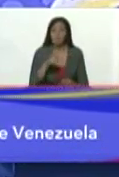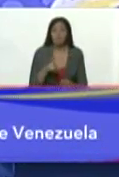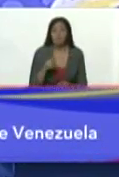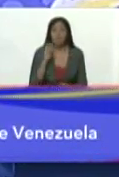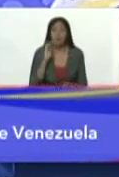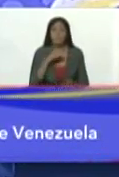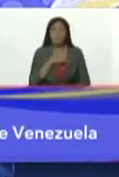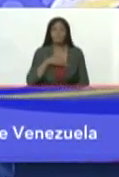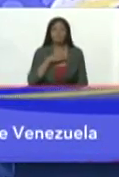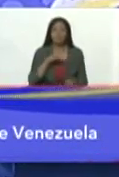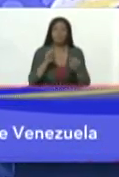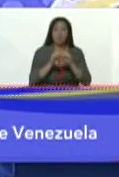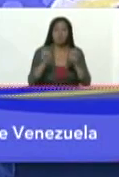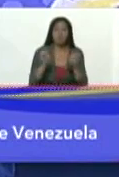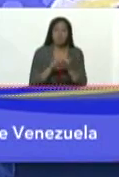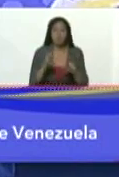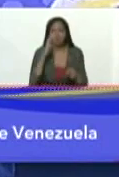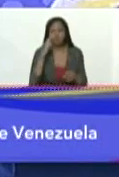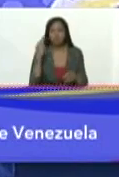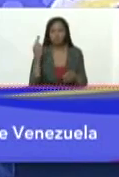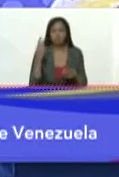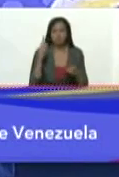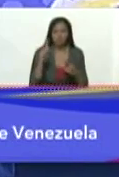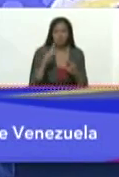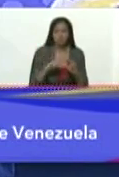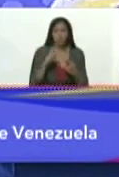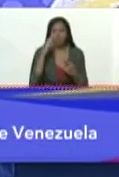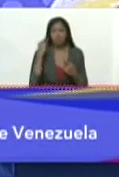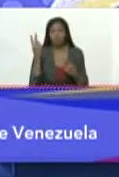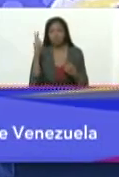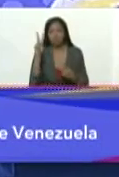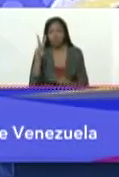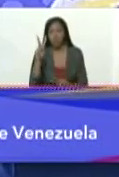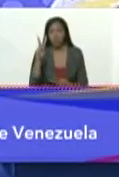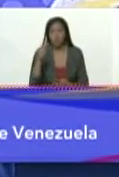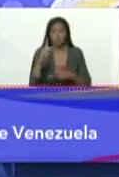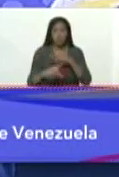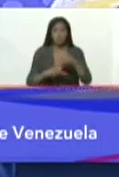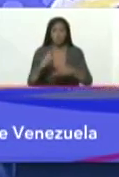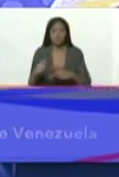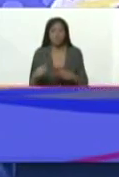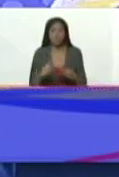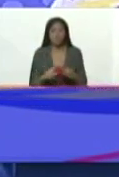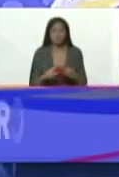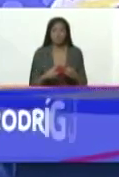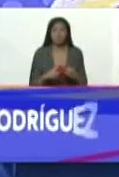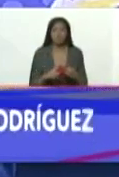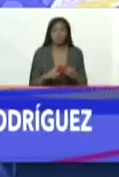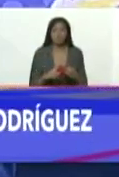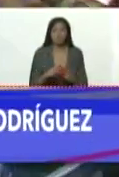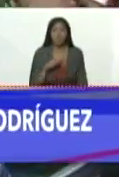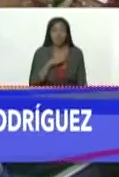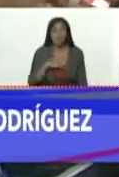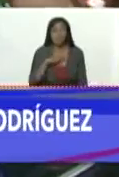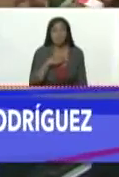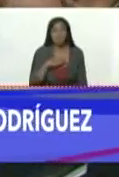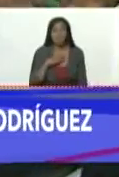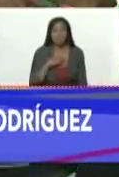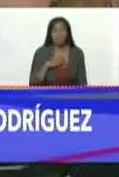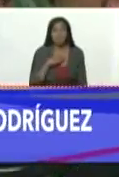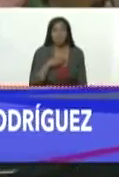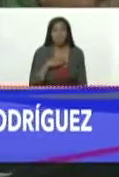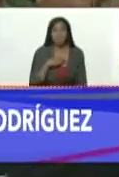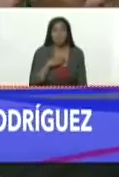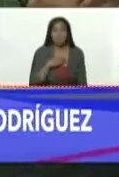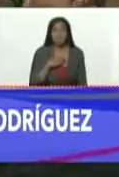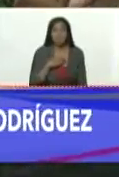educativas, la misión Robinson 1, la misión Robinson 2 productiva, la misión